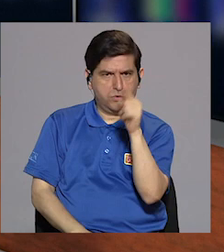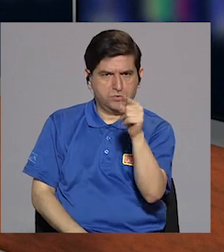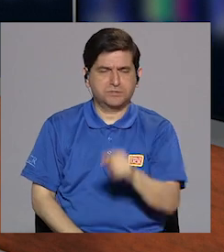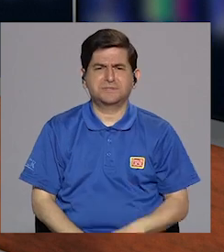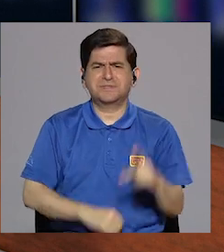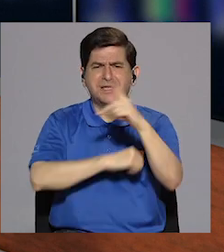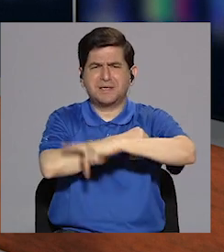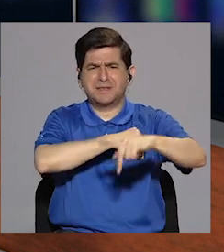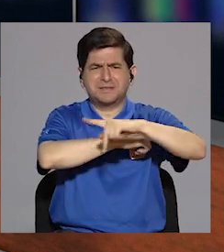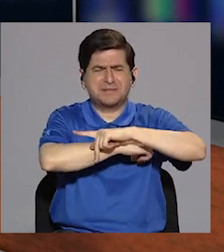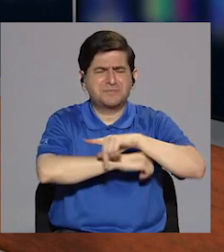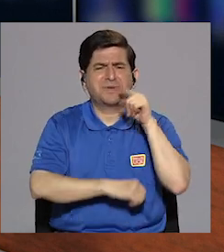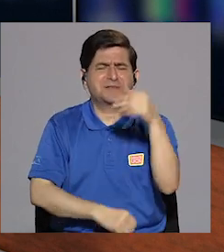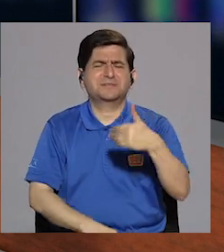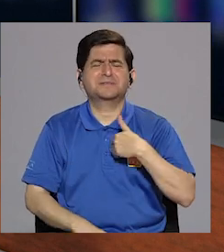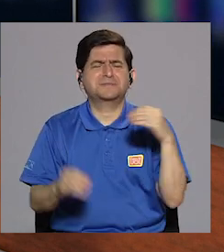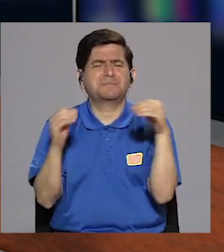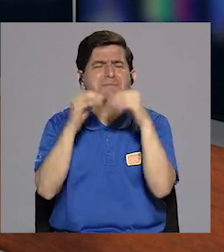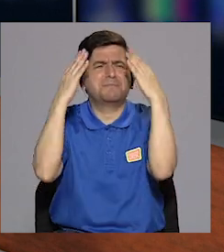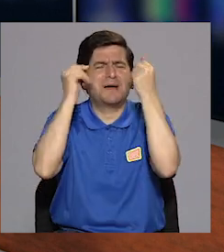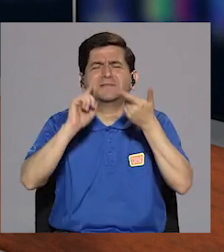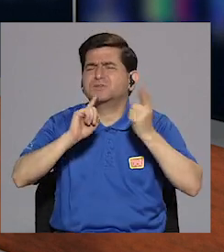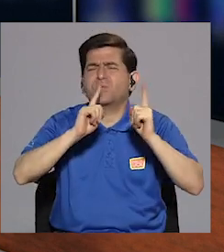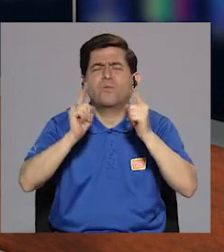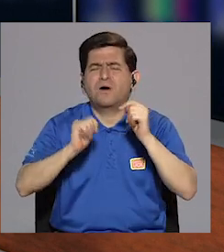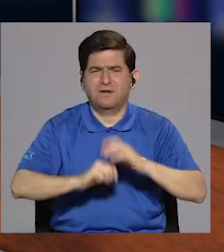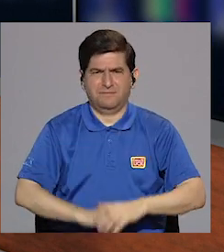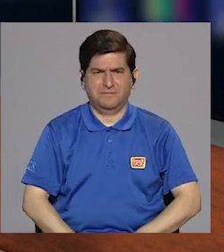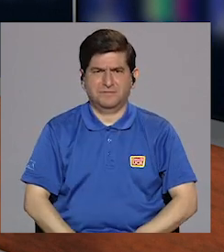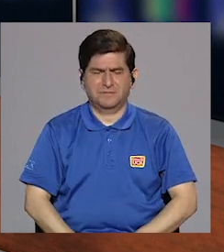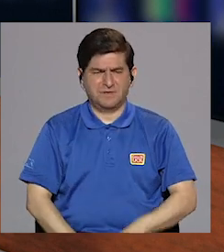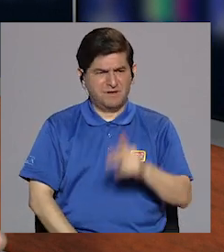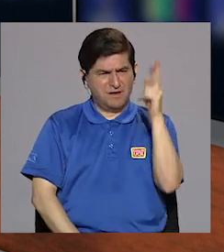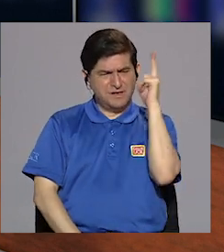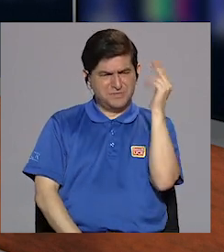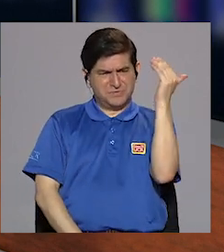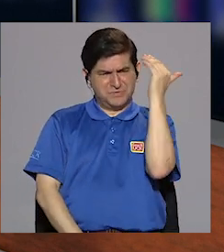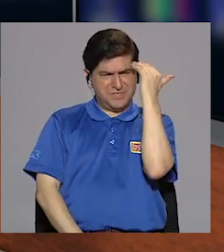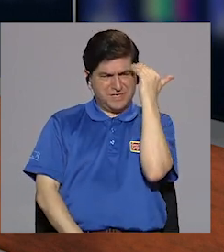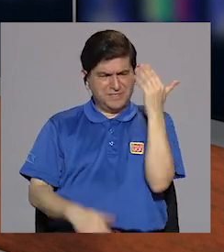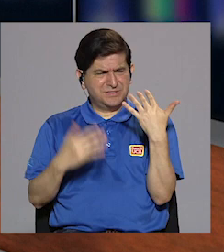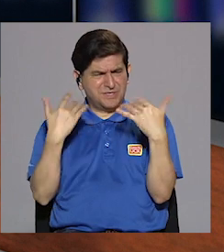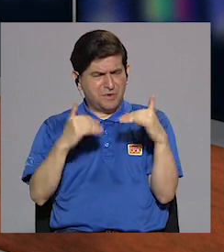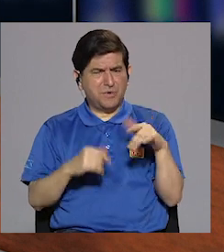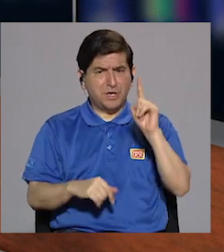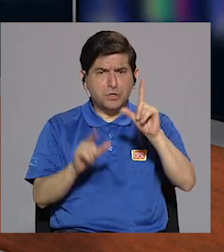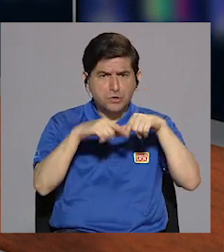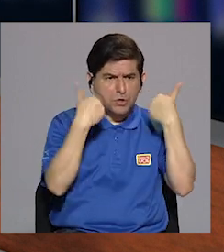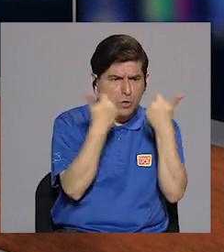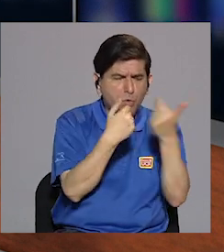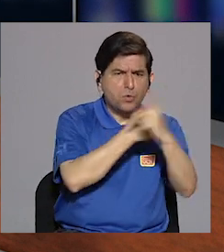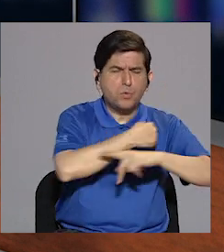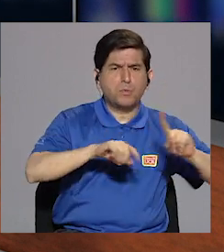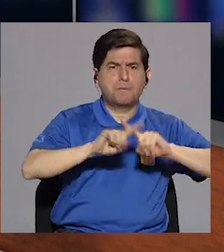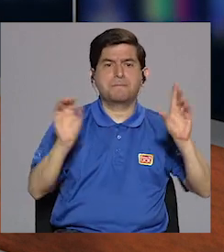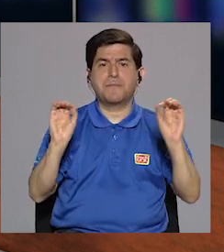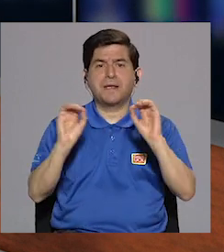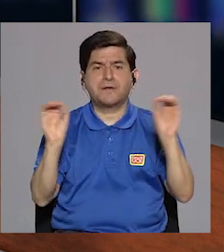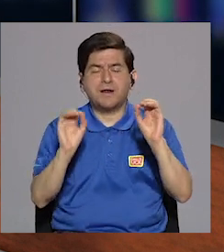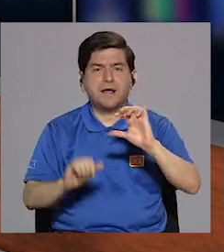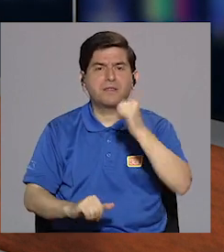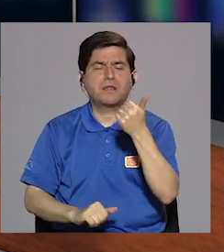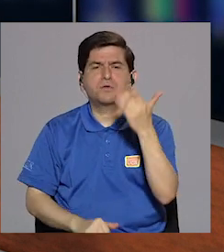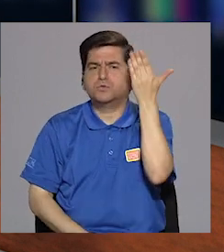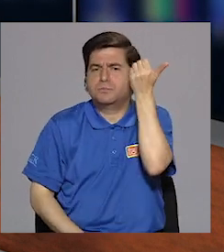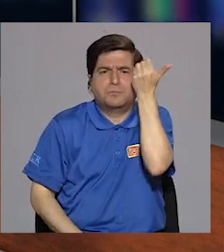o países recibo más información? ¿Por qué escuchamos y sabemos tanto de unos y poco o nada de otros?